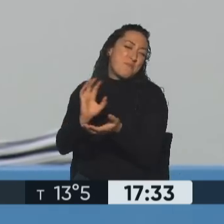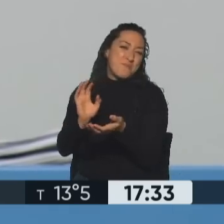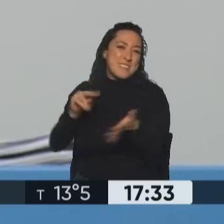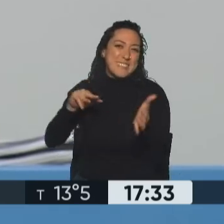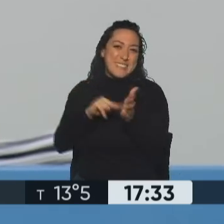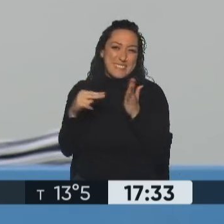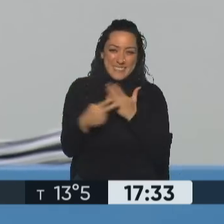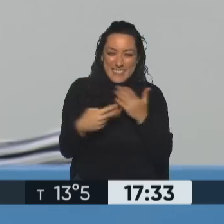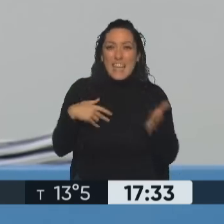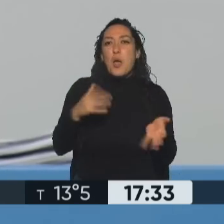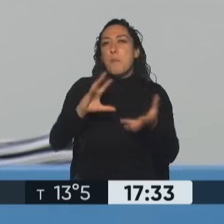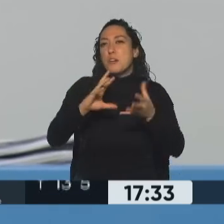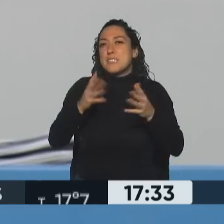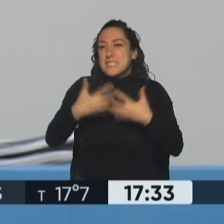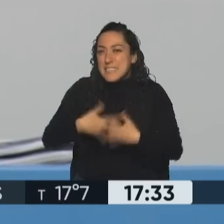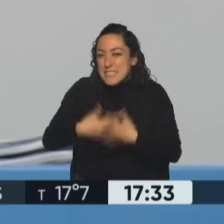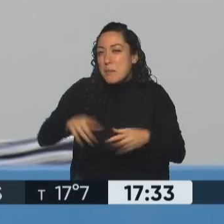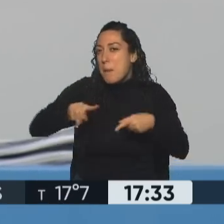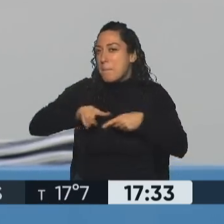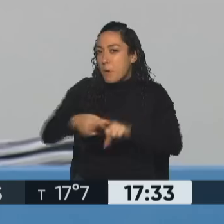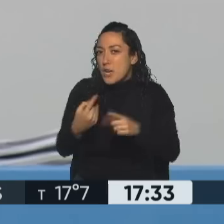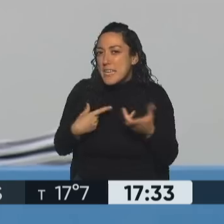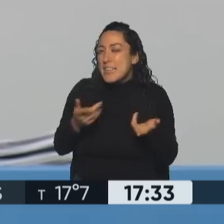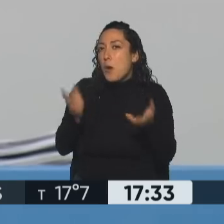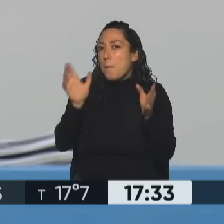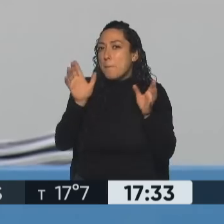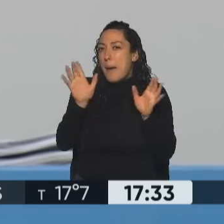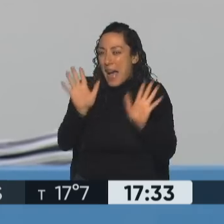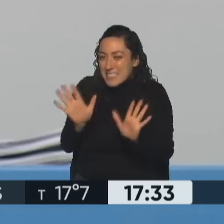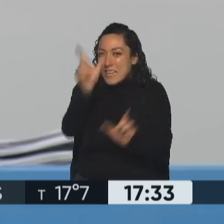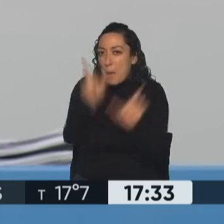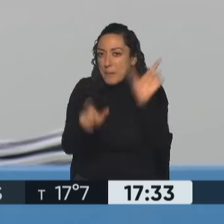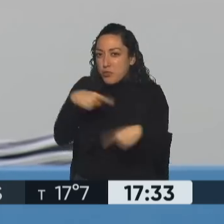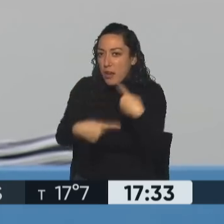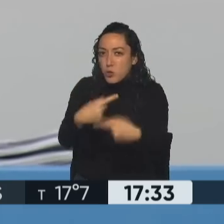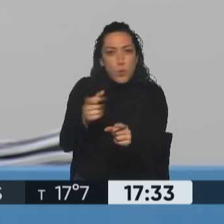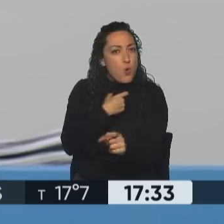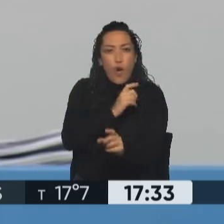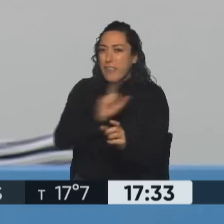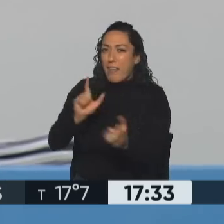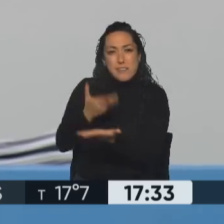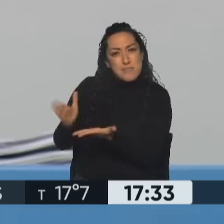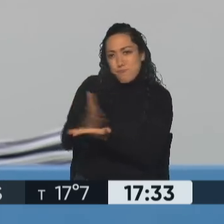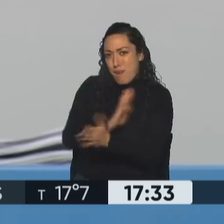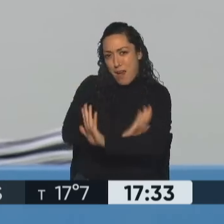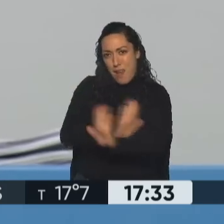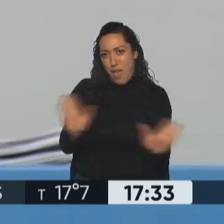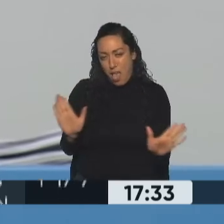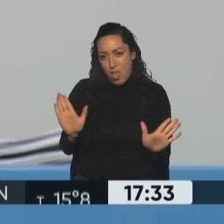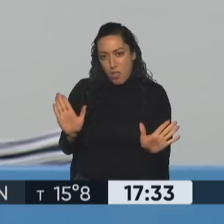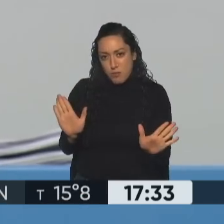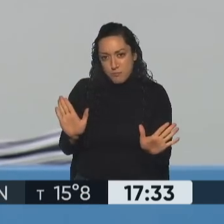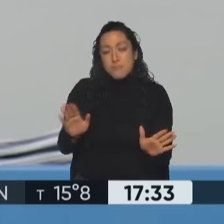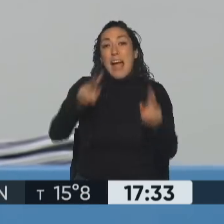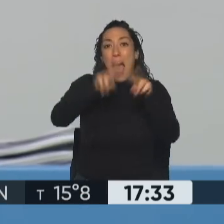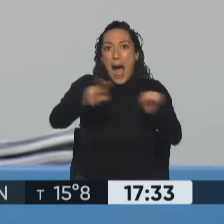sistema político que la gente ya no quería vivir más, claramente. Yo digo muchas veces que el arte reproduce las